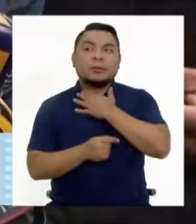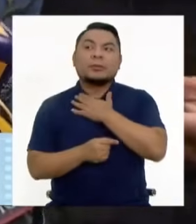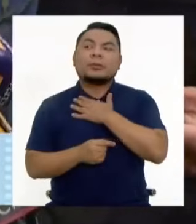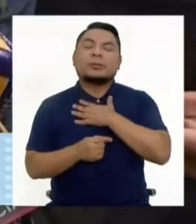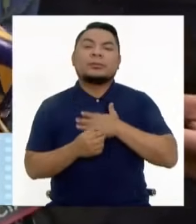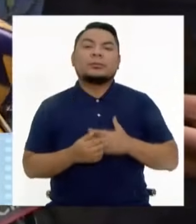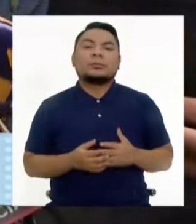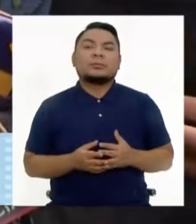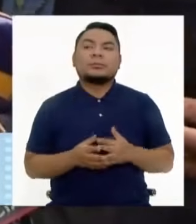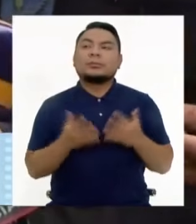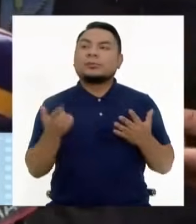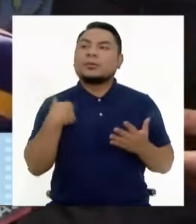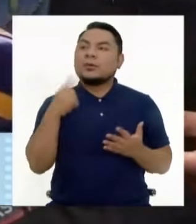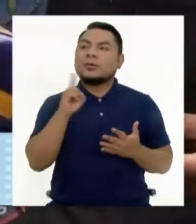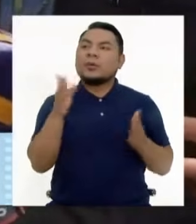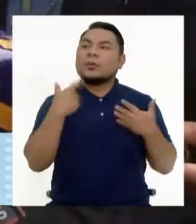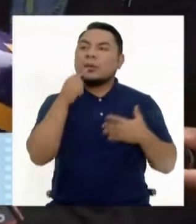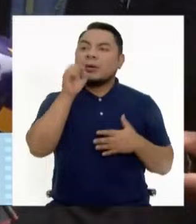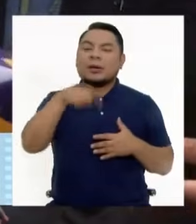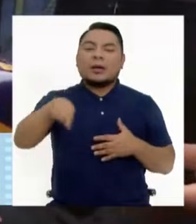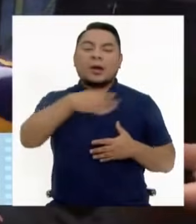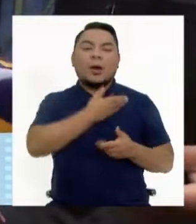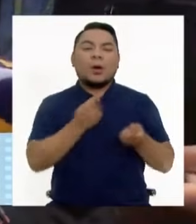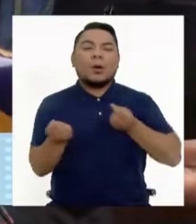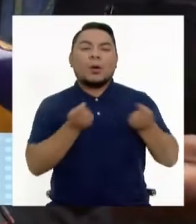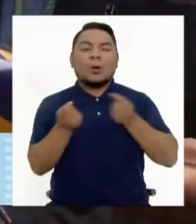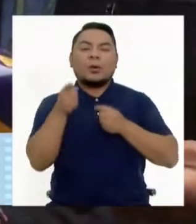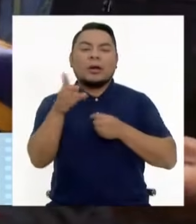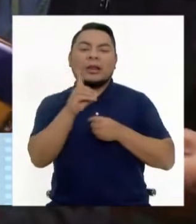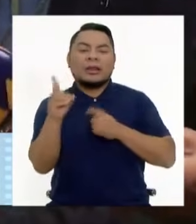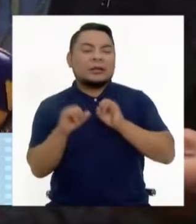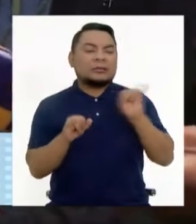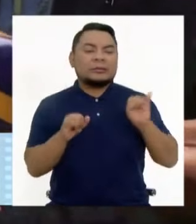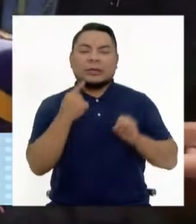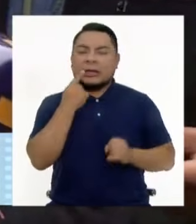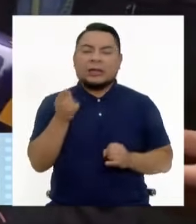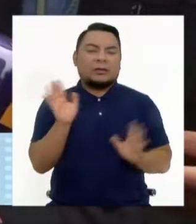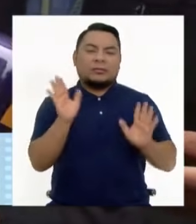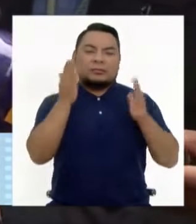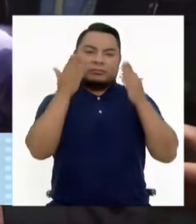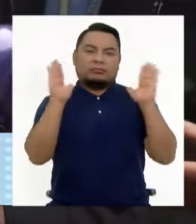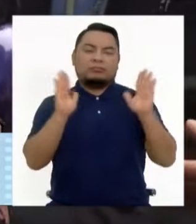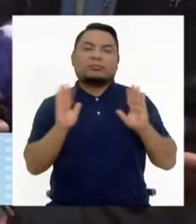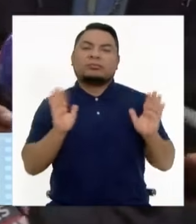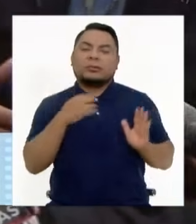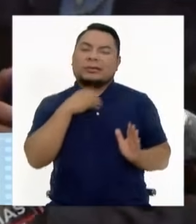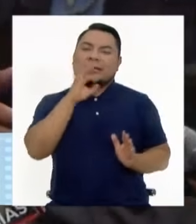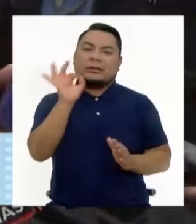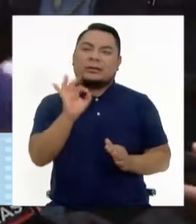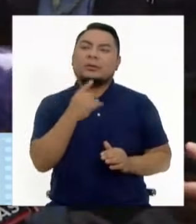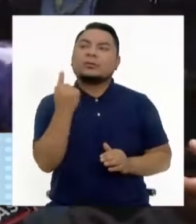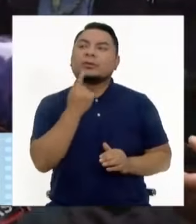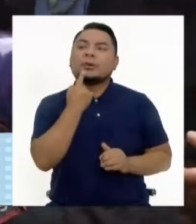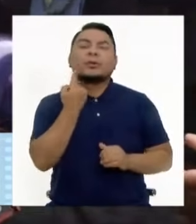puedo, calificar a este gobierno así de izquierda y derecha. Yo lo que invoco,